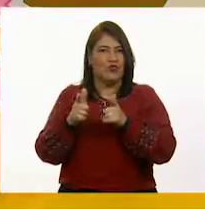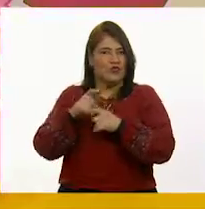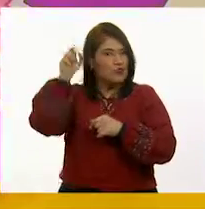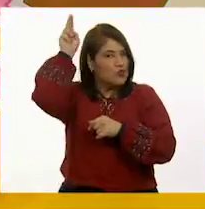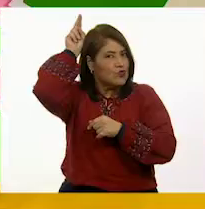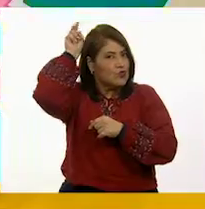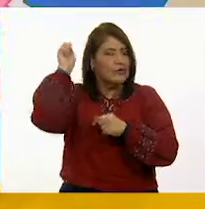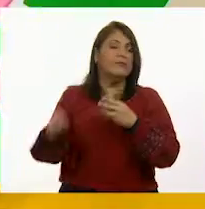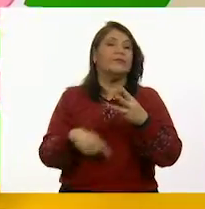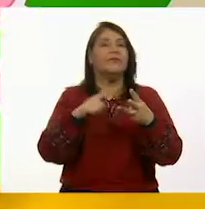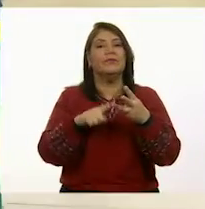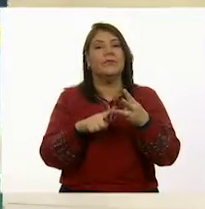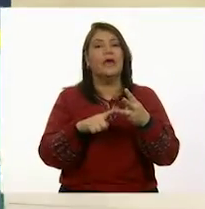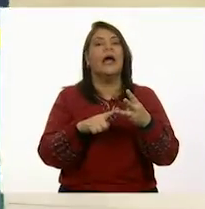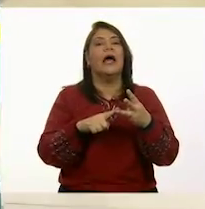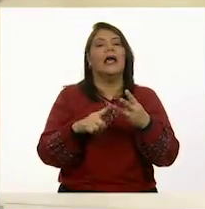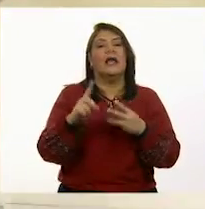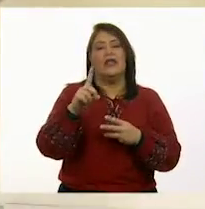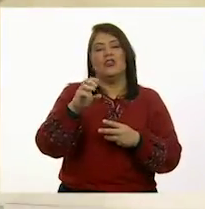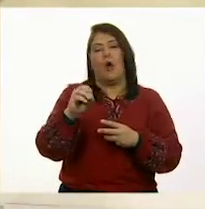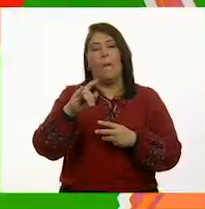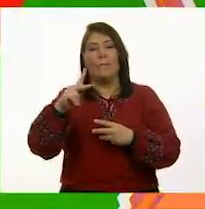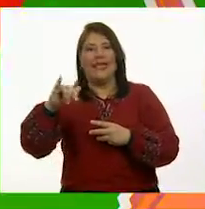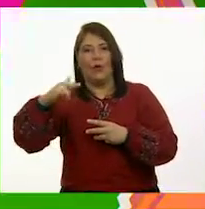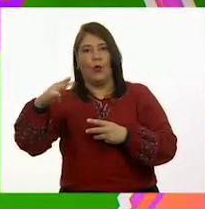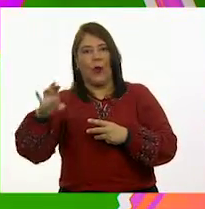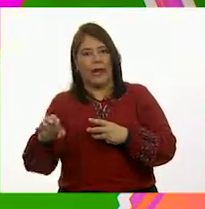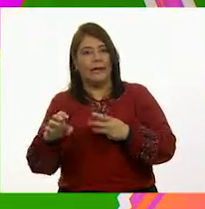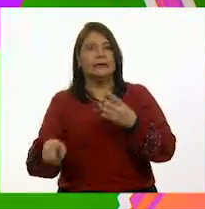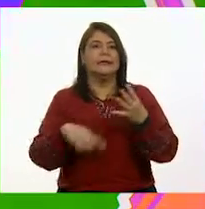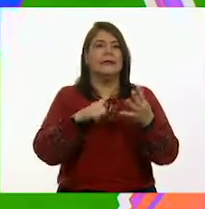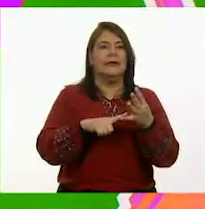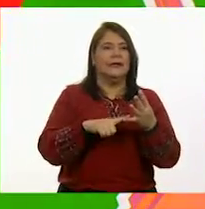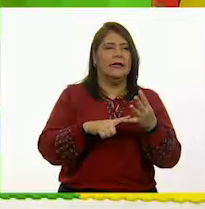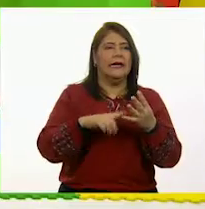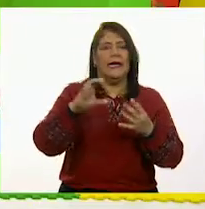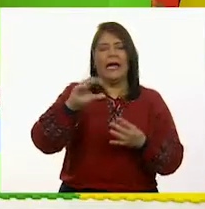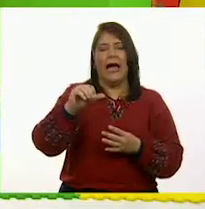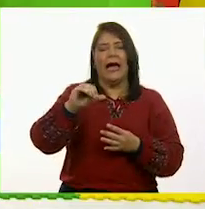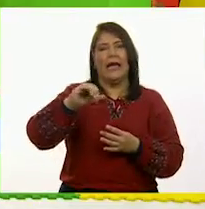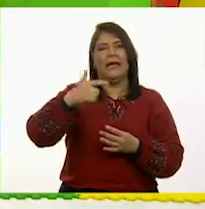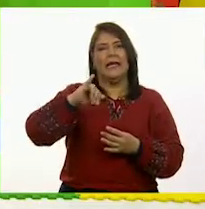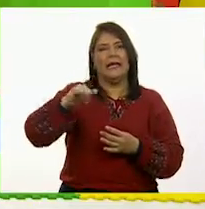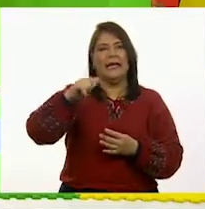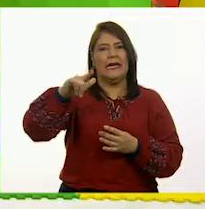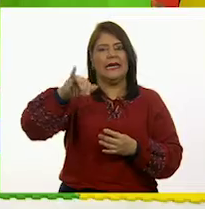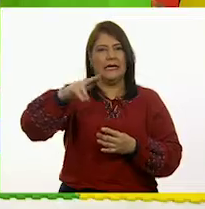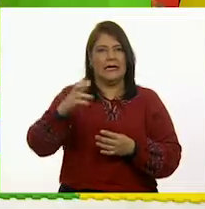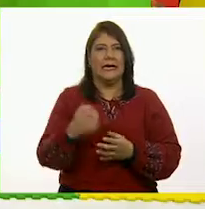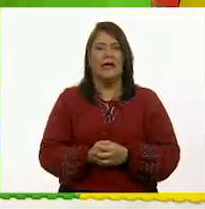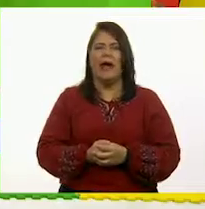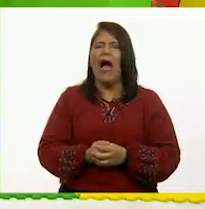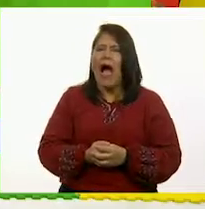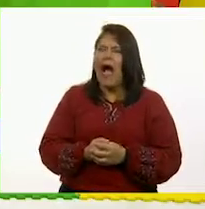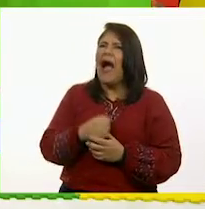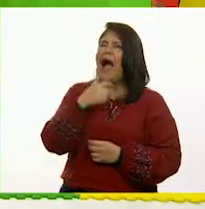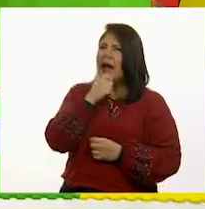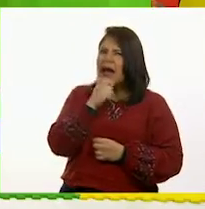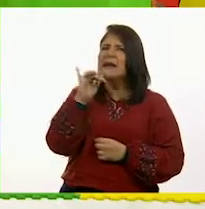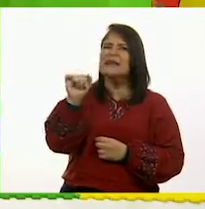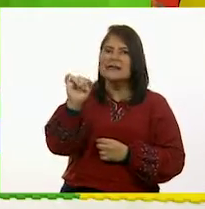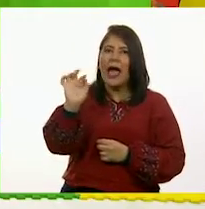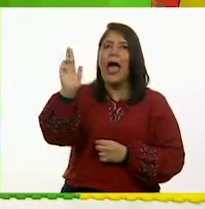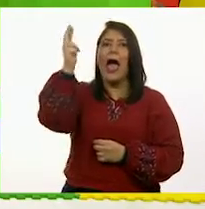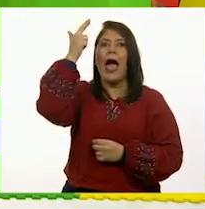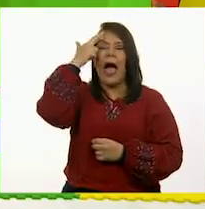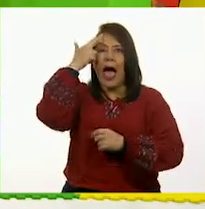de Dopingüe y Cajiliche. ¡Ah, sí! Recuerdo que en otro programa